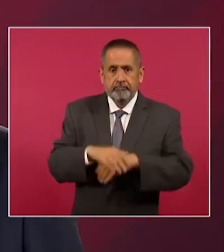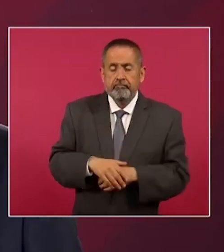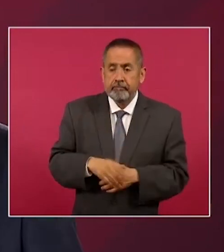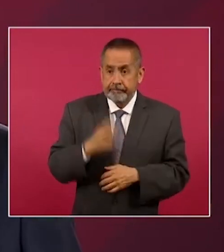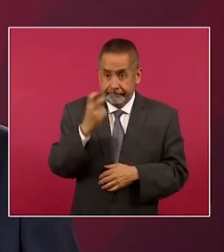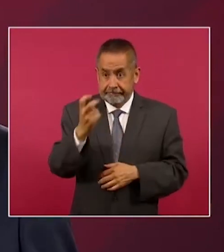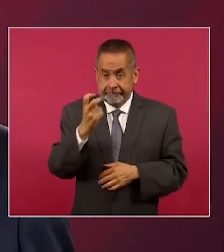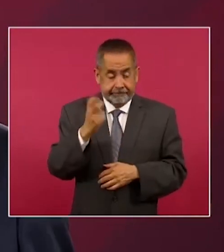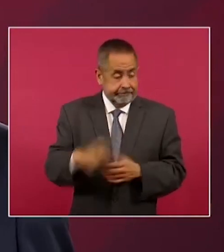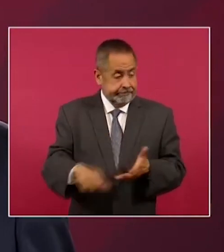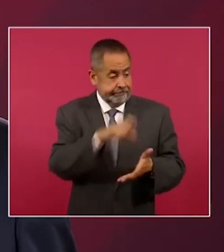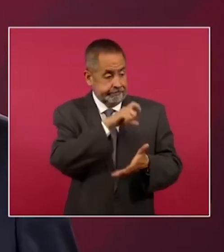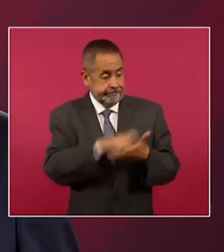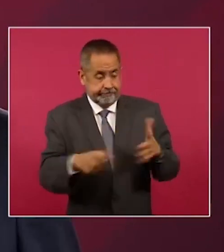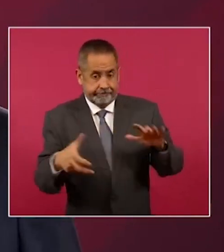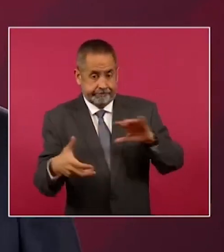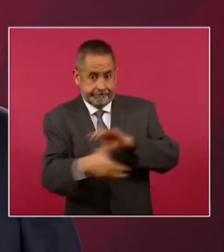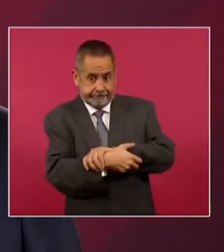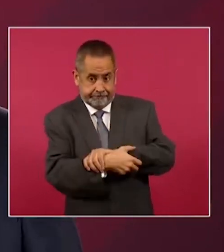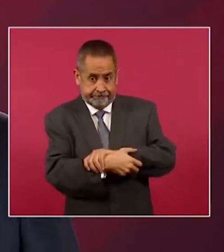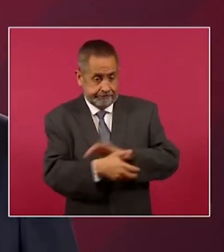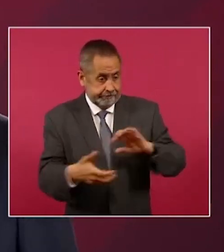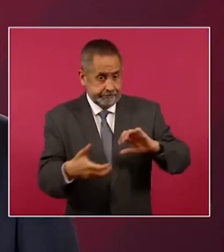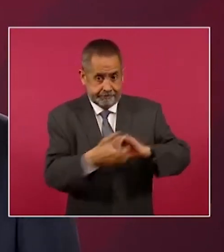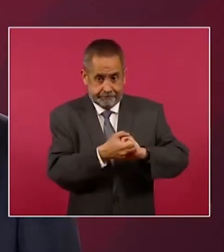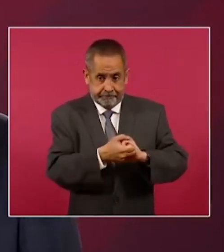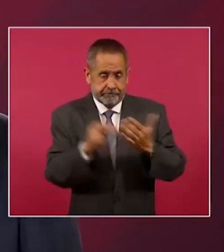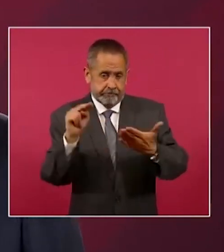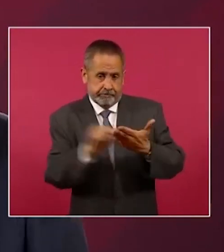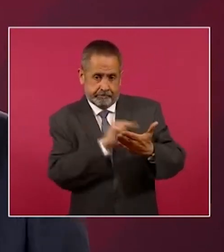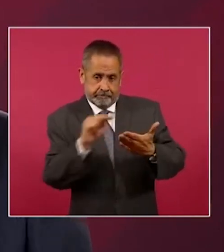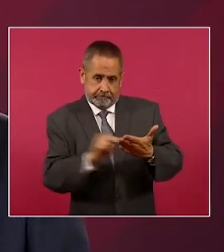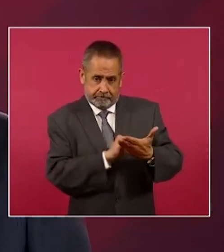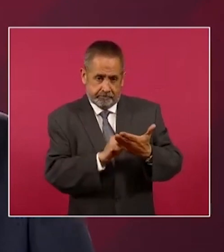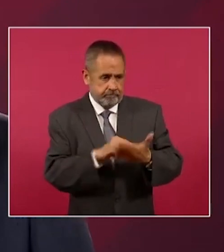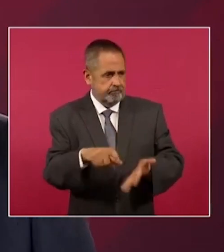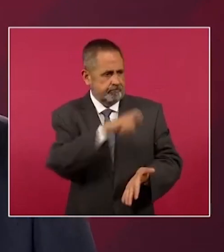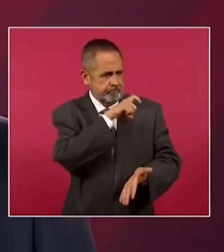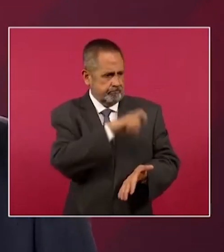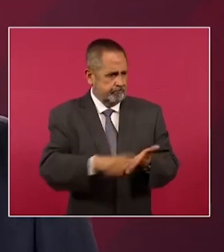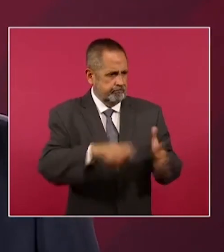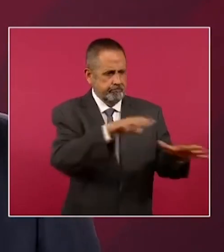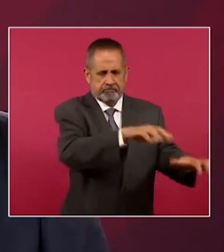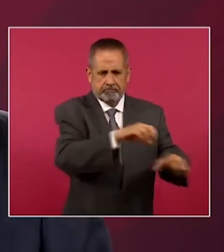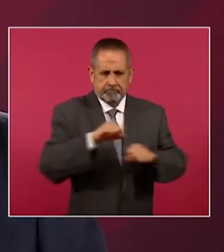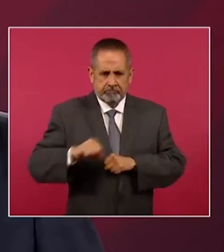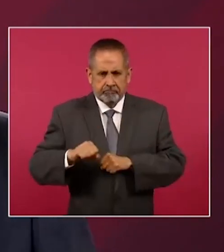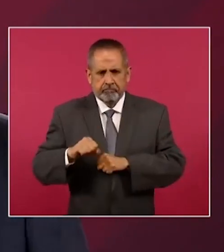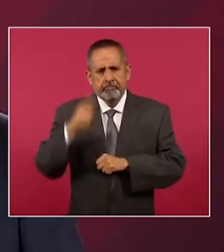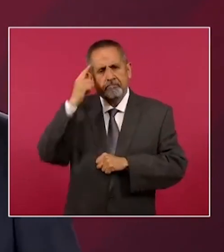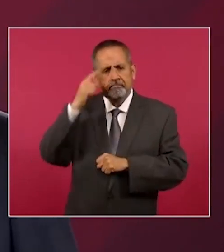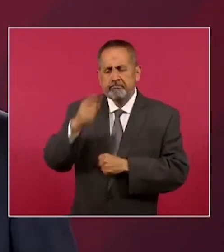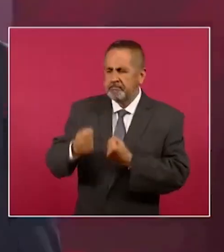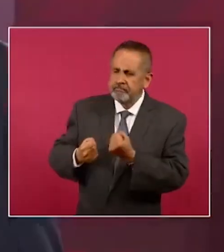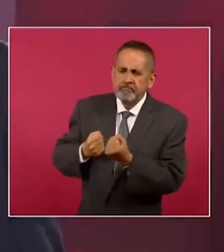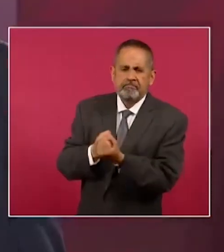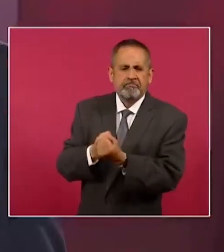cabo esta operación, esta compra, para